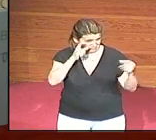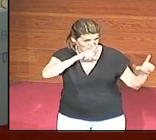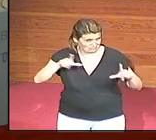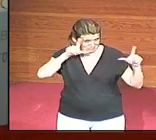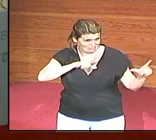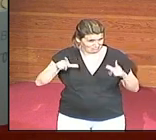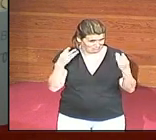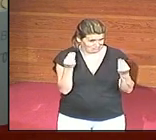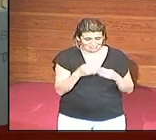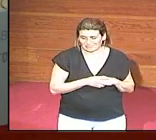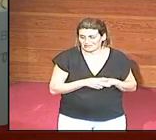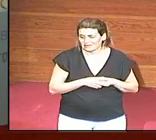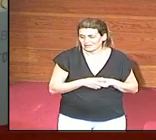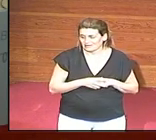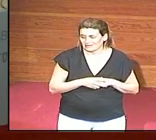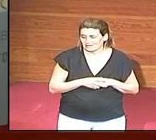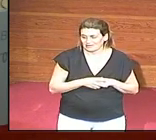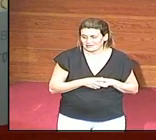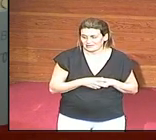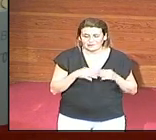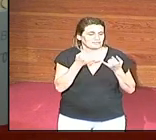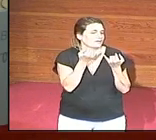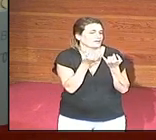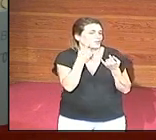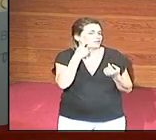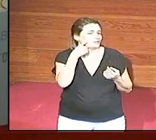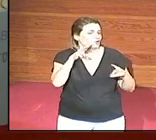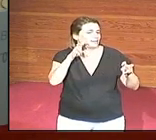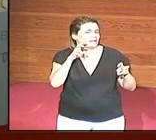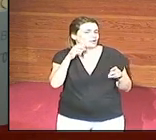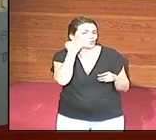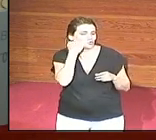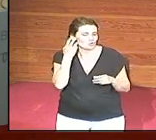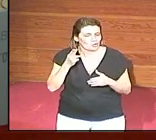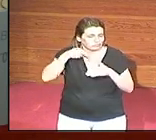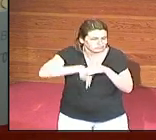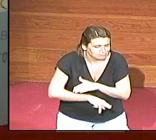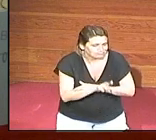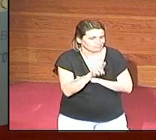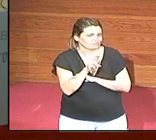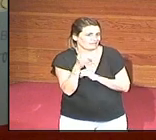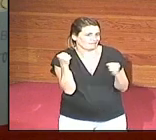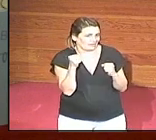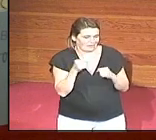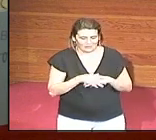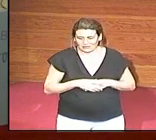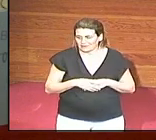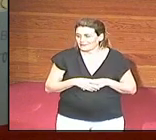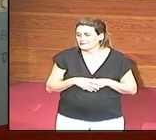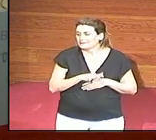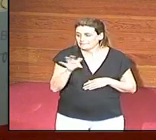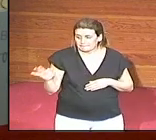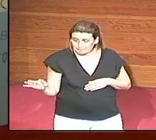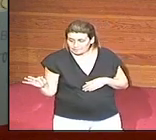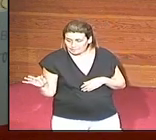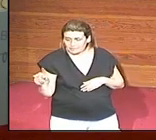típico ruso grandote que se mete ahí a bañarse en el hielo, lo veis. Este es Artyom. Artyom era